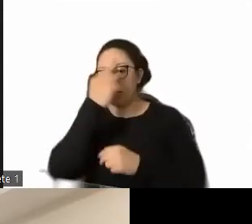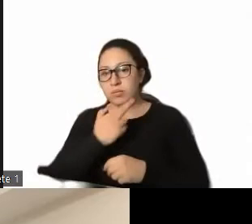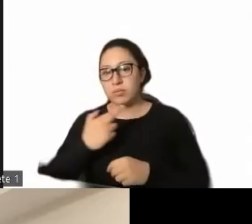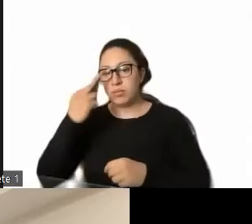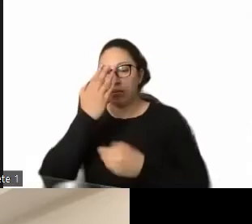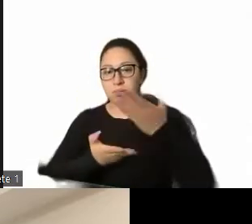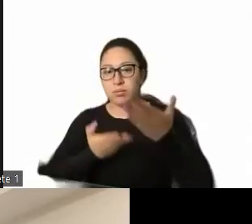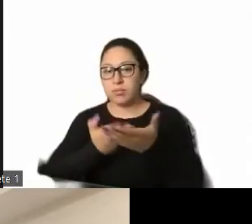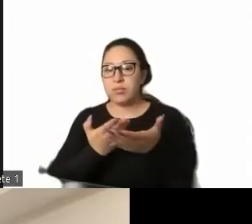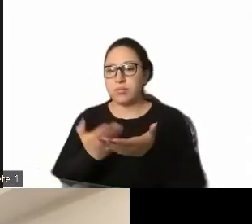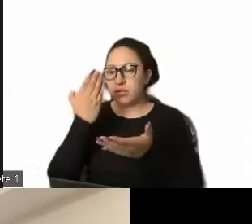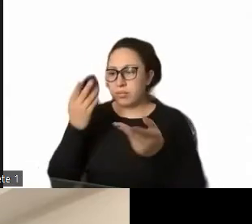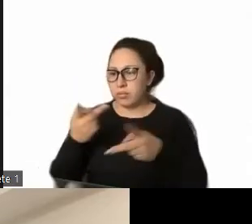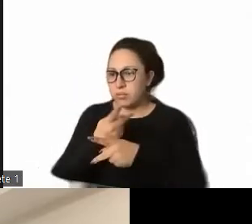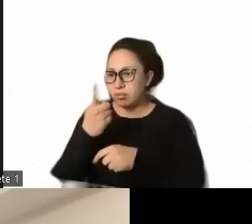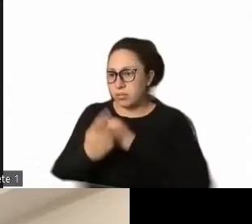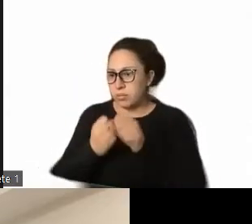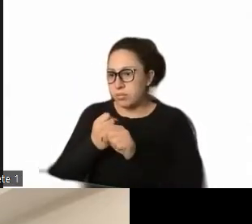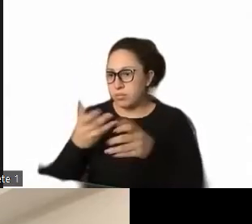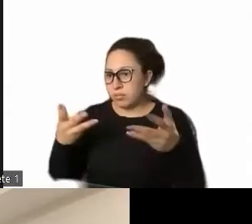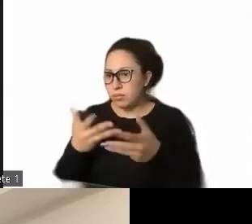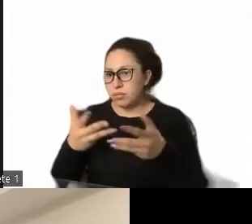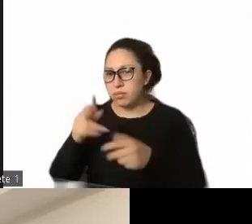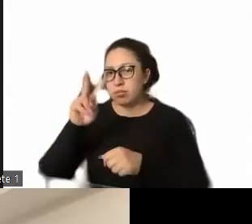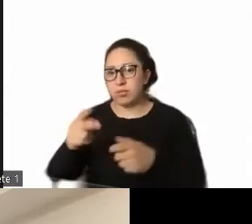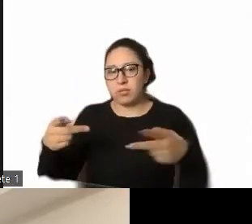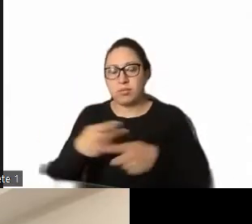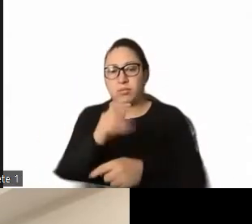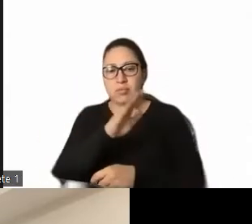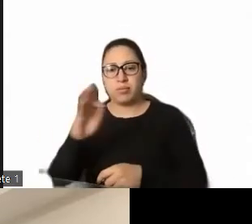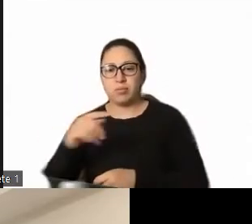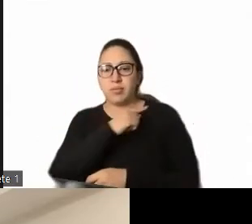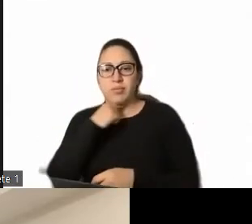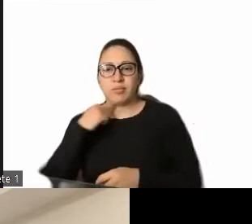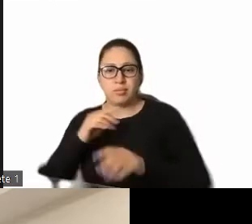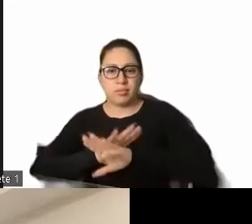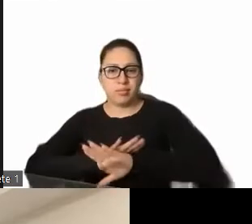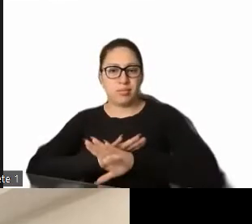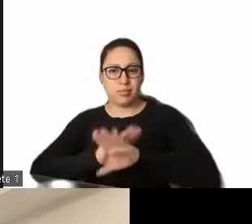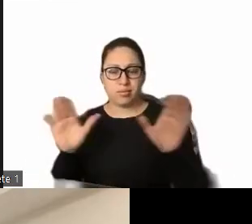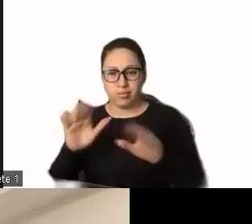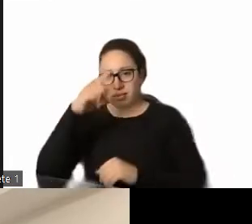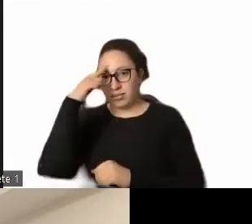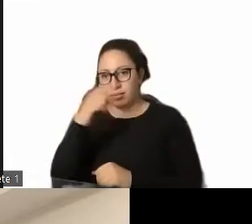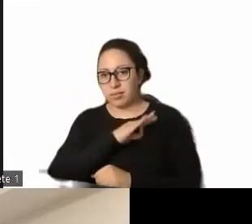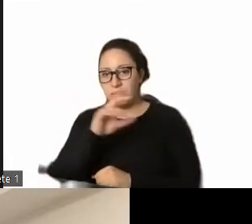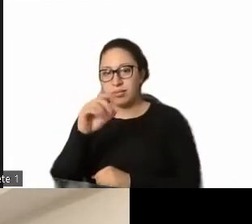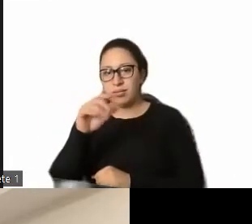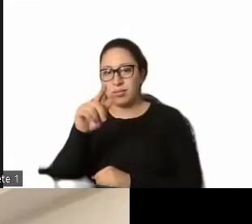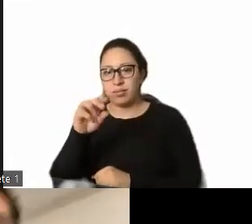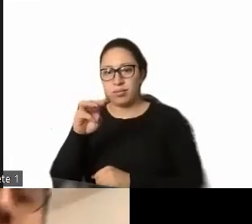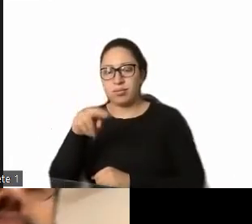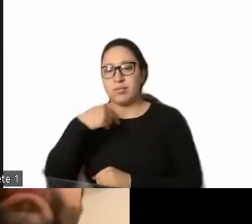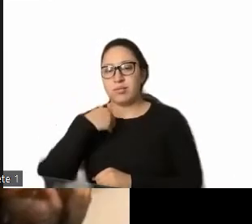está, pues digamos, más que quemada, ¿no? Está fuera del tiempo para dictaminar. Es cierto que hay un acuerdo de la Junta